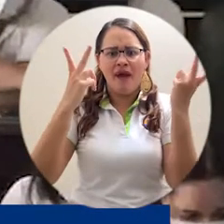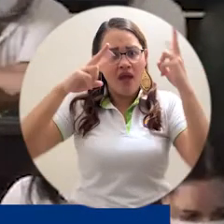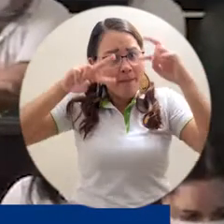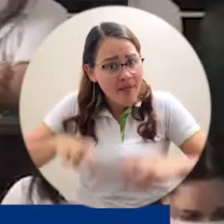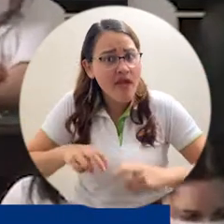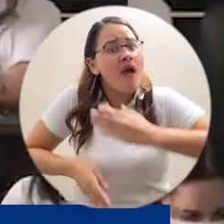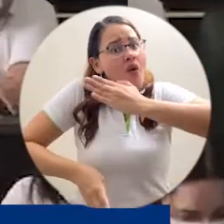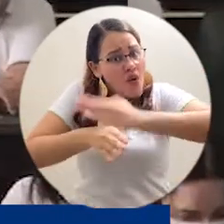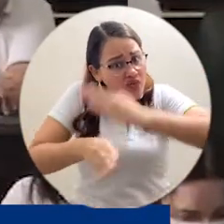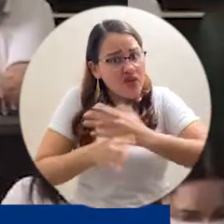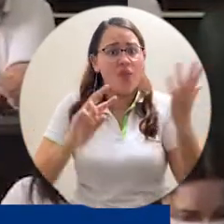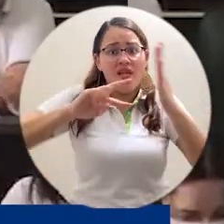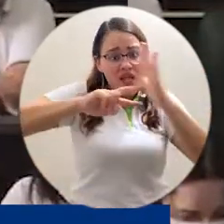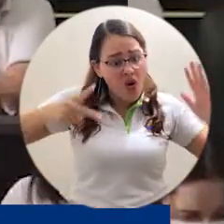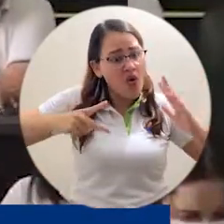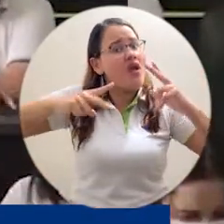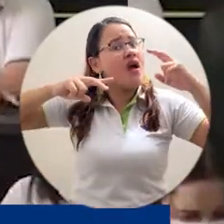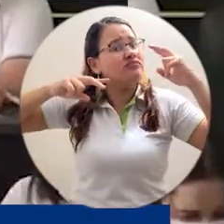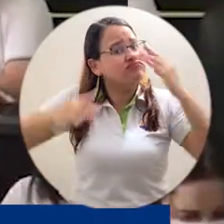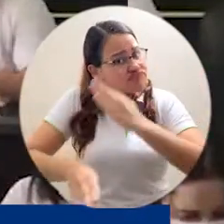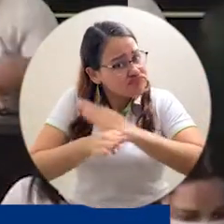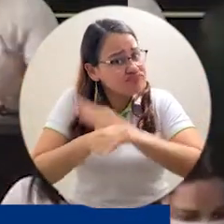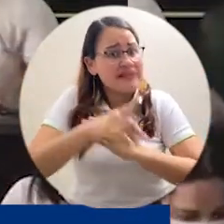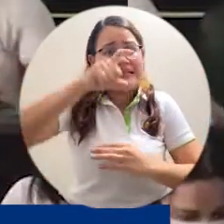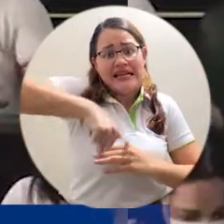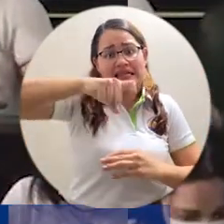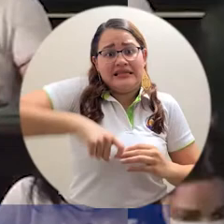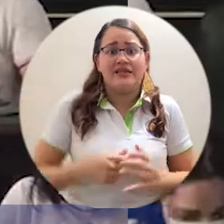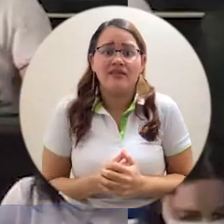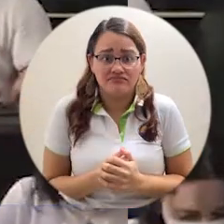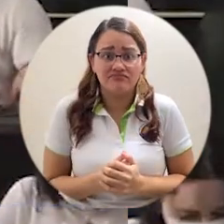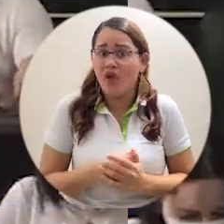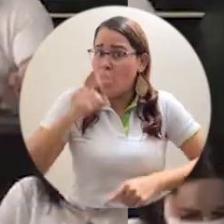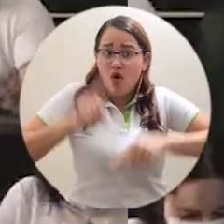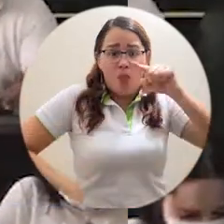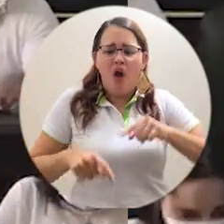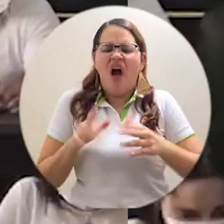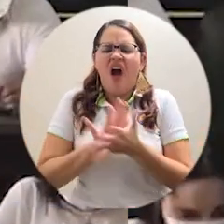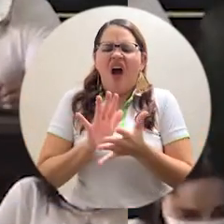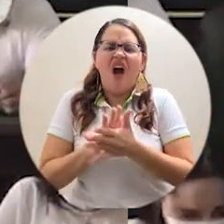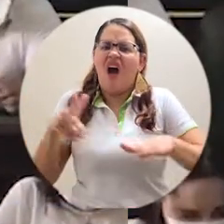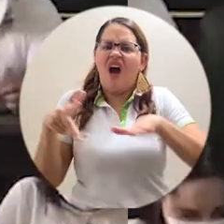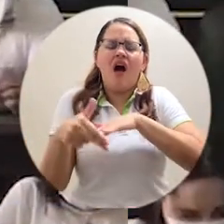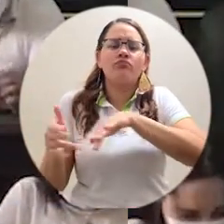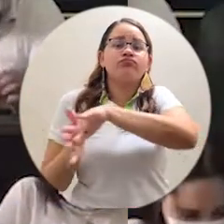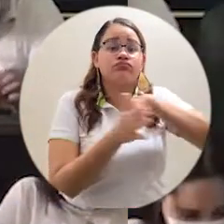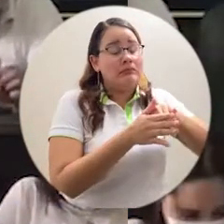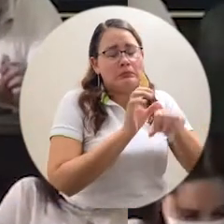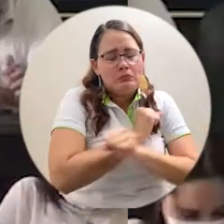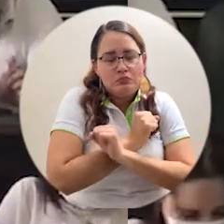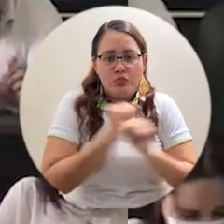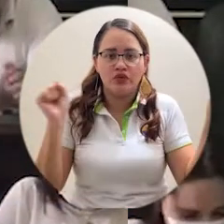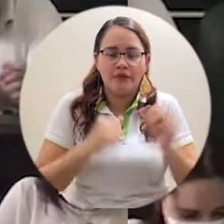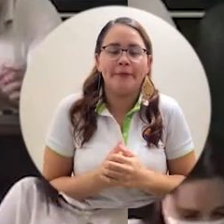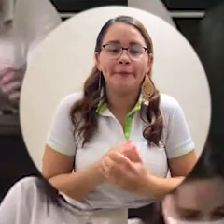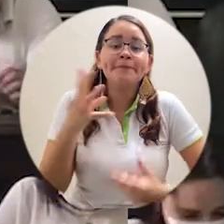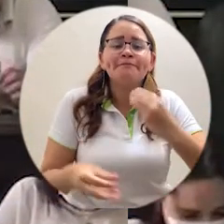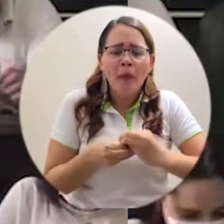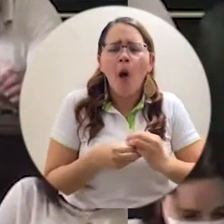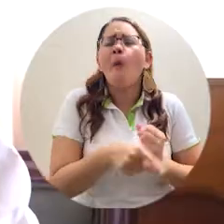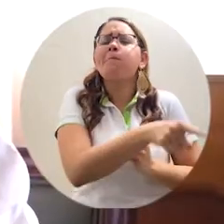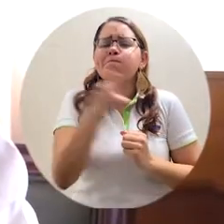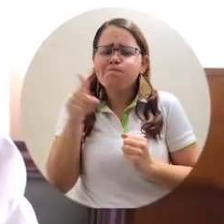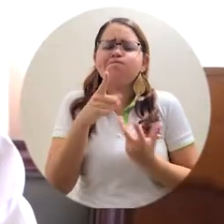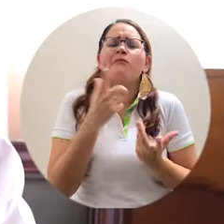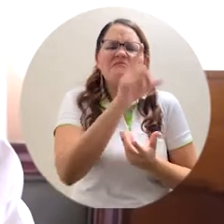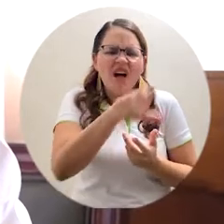no podemos hacer de que esos estudiantes adquieran esos conocimientos de vanguardia que son derivados de esos procesos de investigación. Así